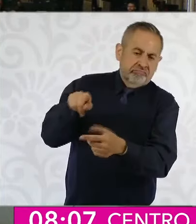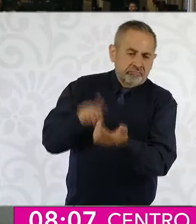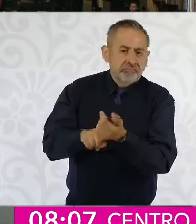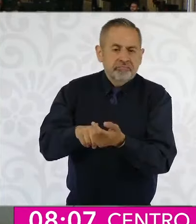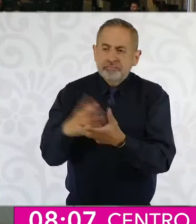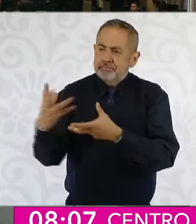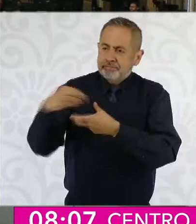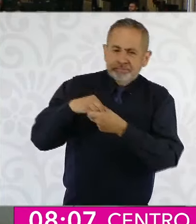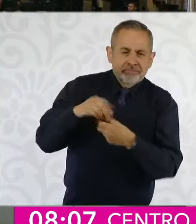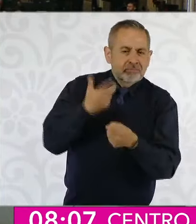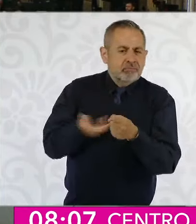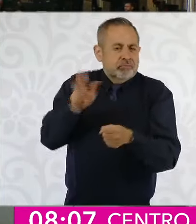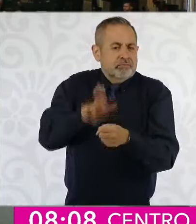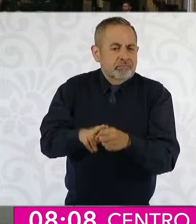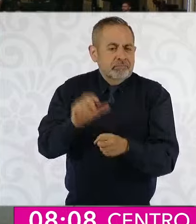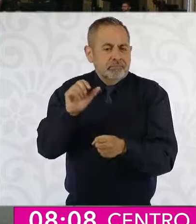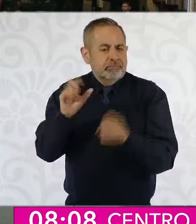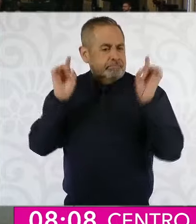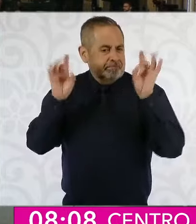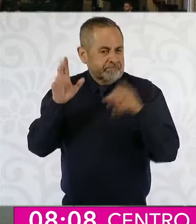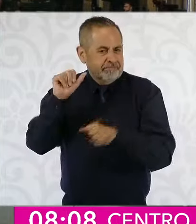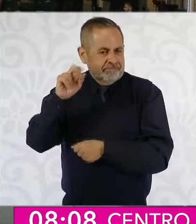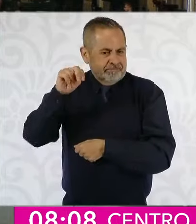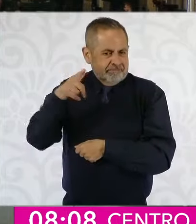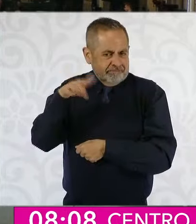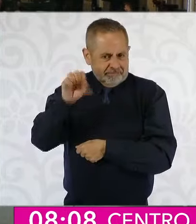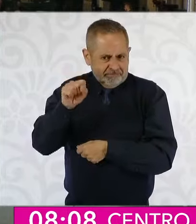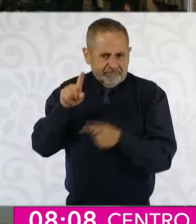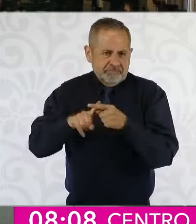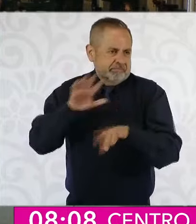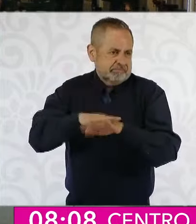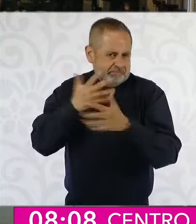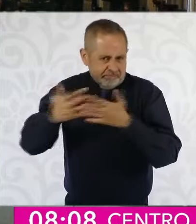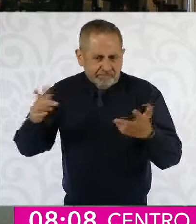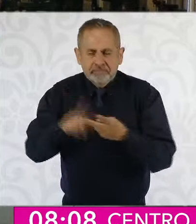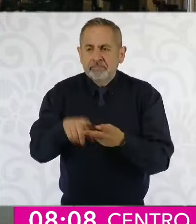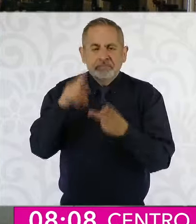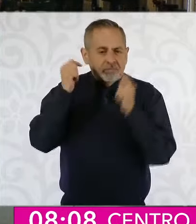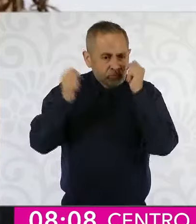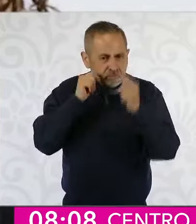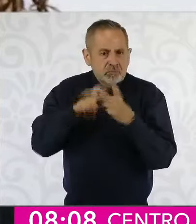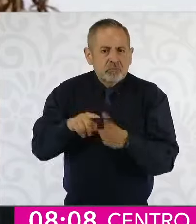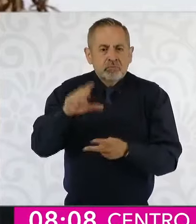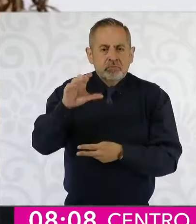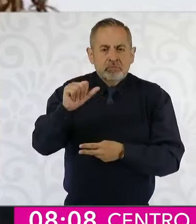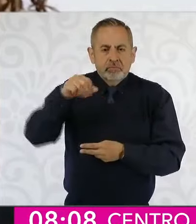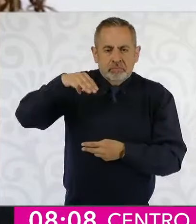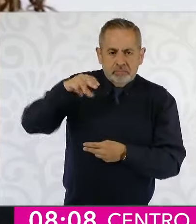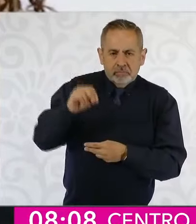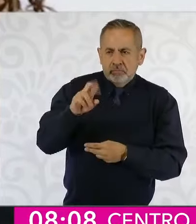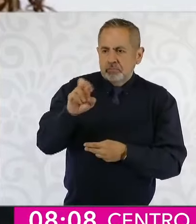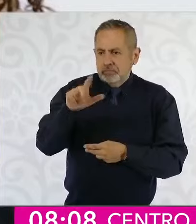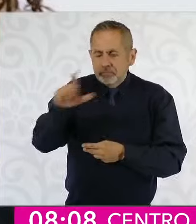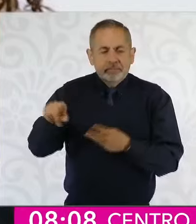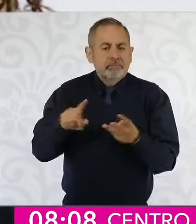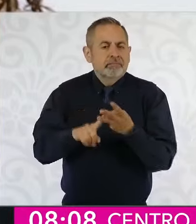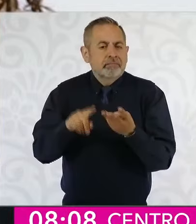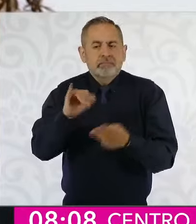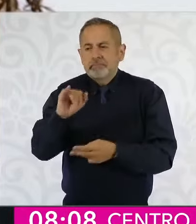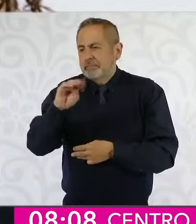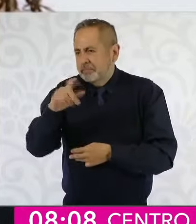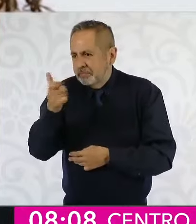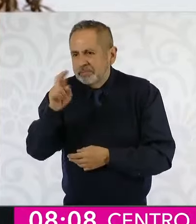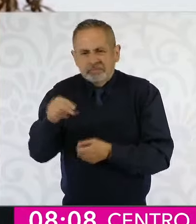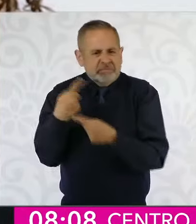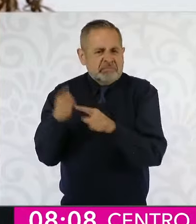a Hospitales Ángeles, que es la red privada de hospitales más grande, a Turismo con el Hotel Camino Real, a Grupo de Medios con